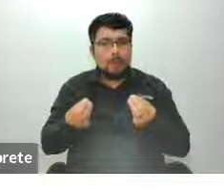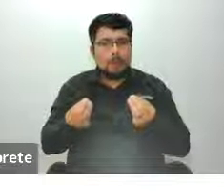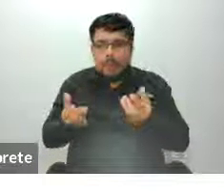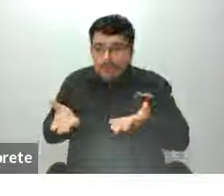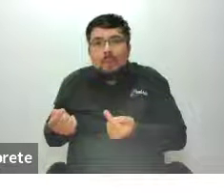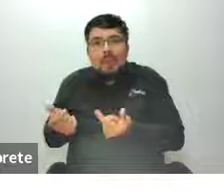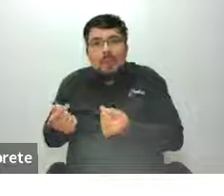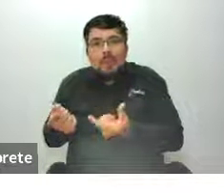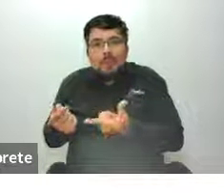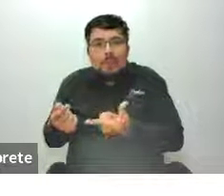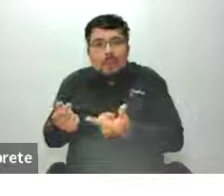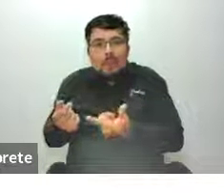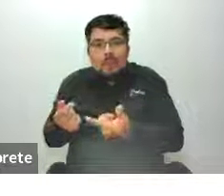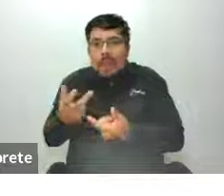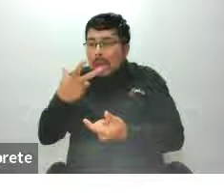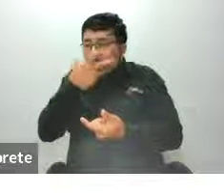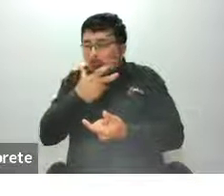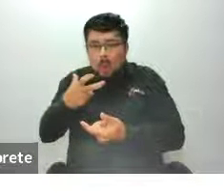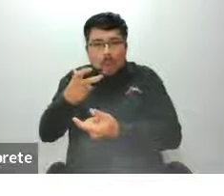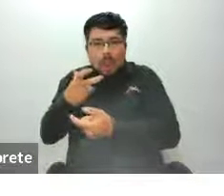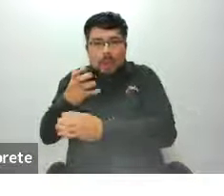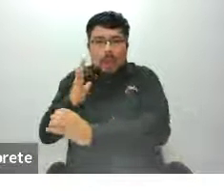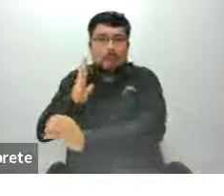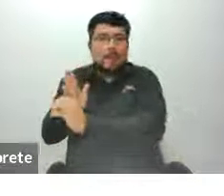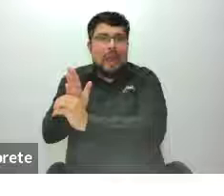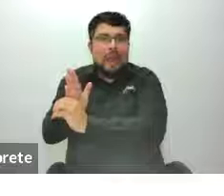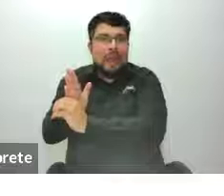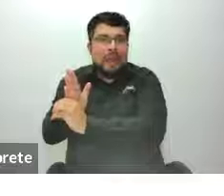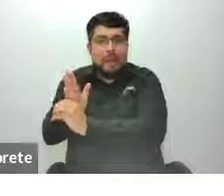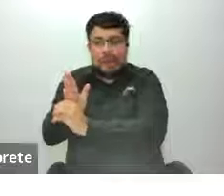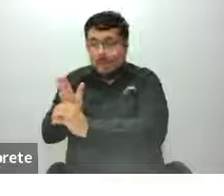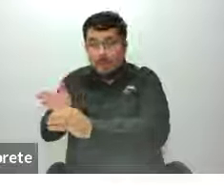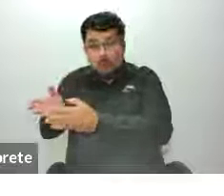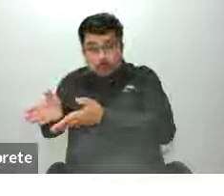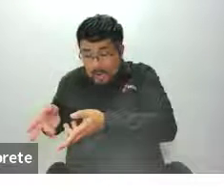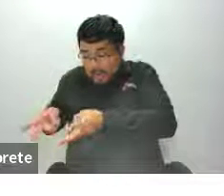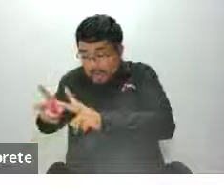lenguaje. Es decir, que no se le ha permitido el acceso a la lengua,